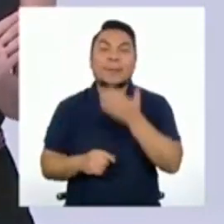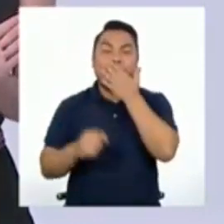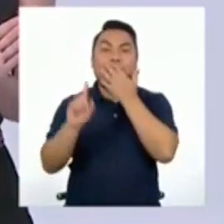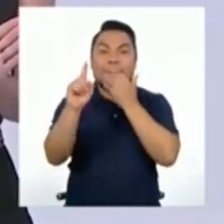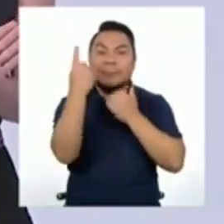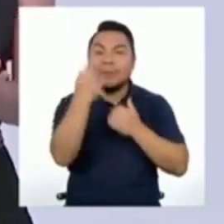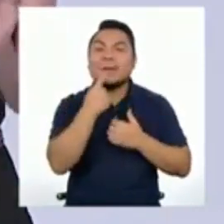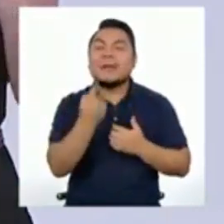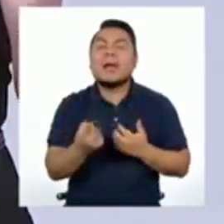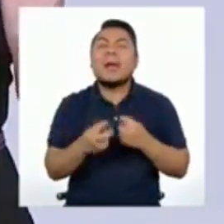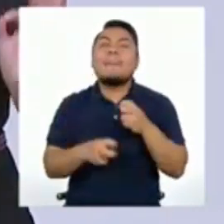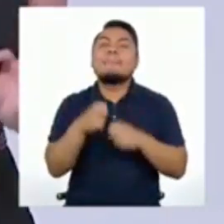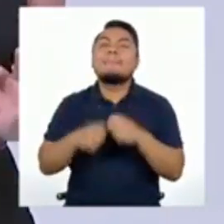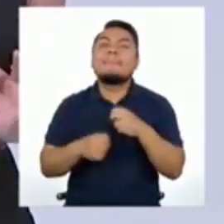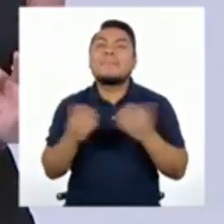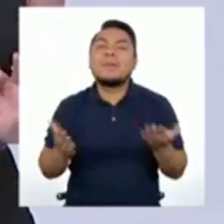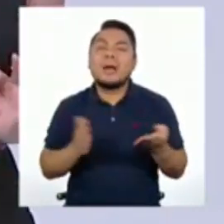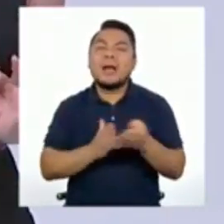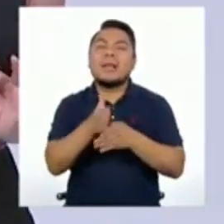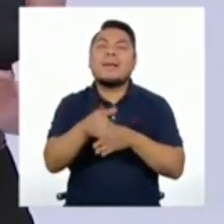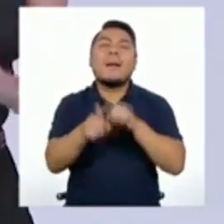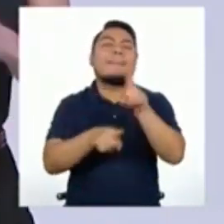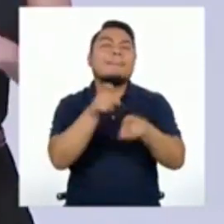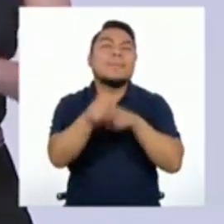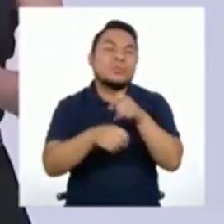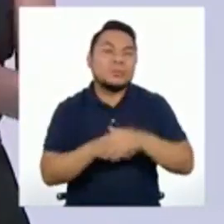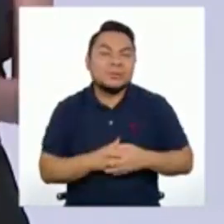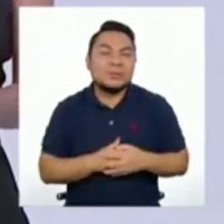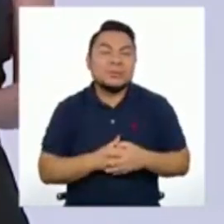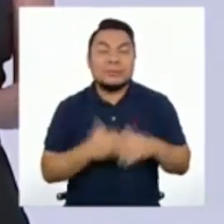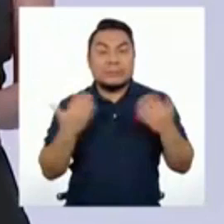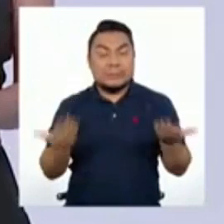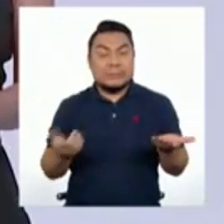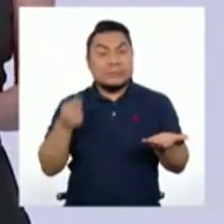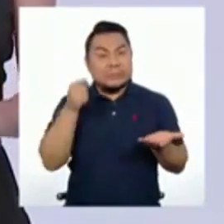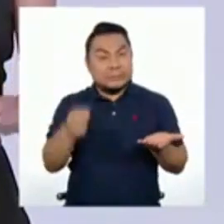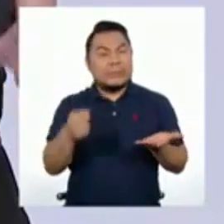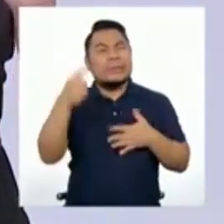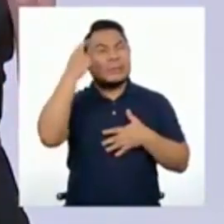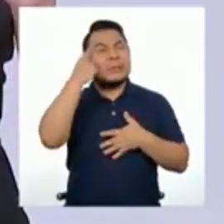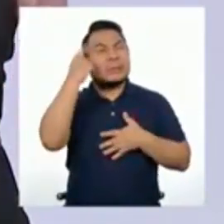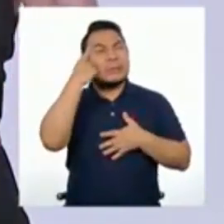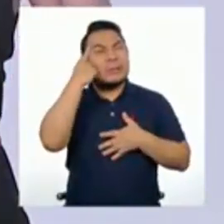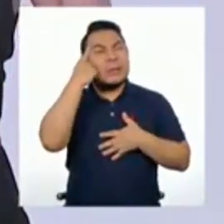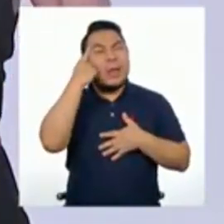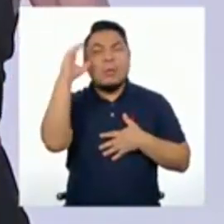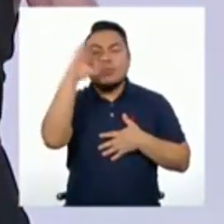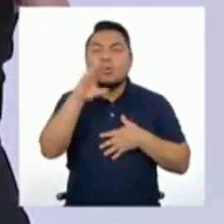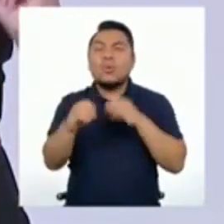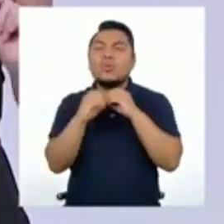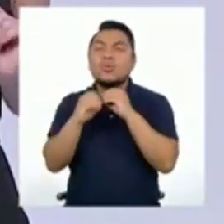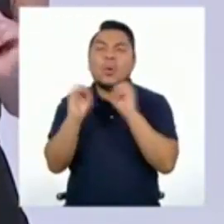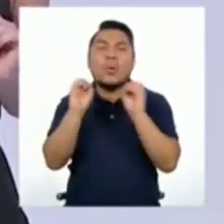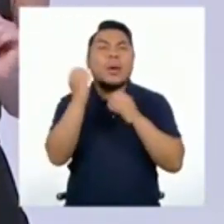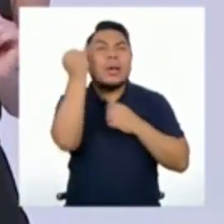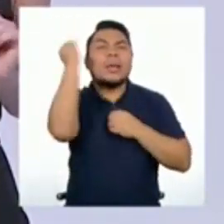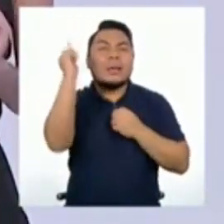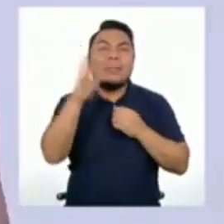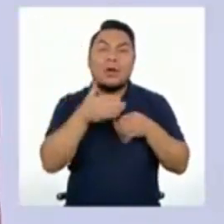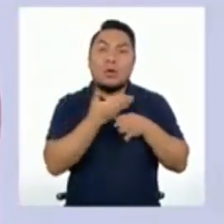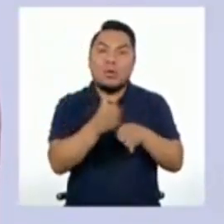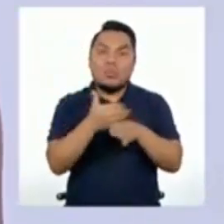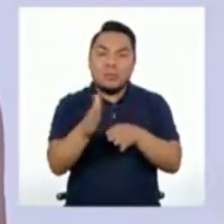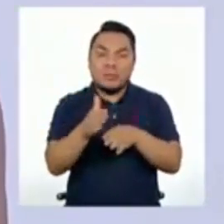Primero, planteamos un problema a través de preguntas. A partir de esto, pensamos en alguna solución o idea para